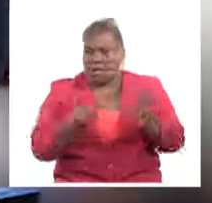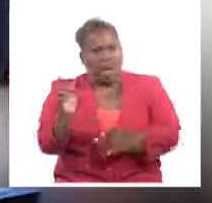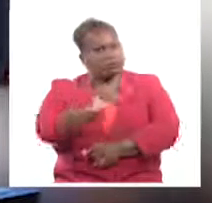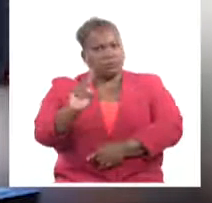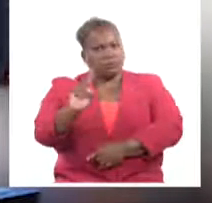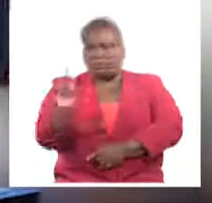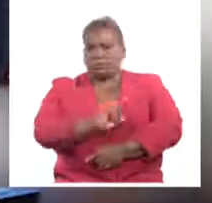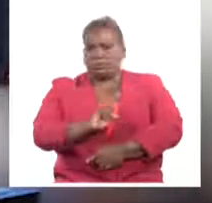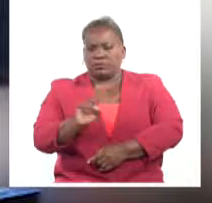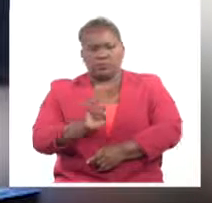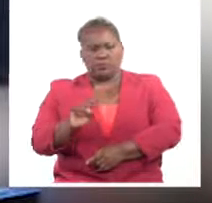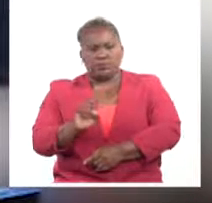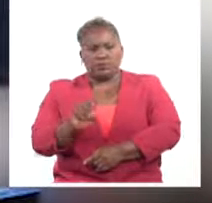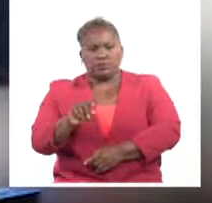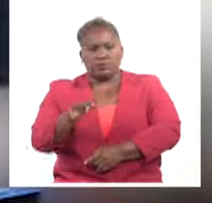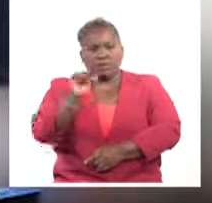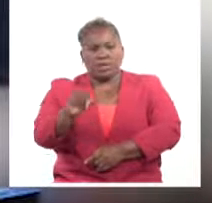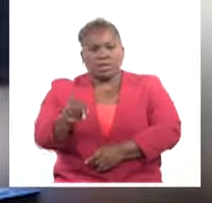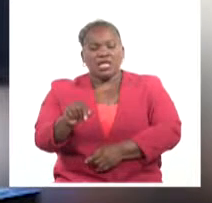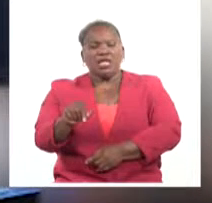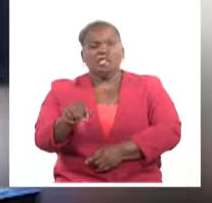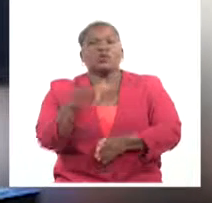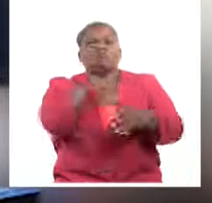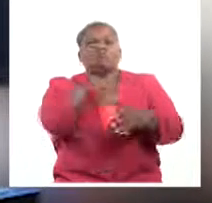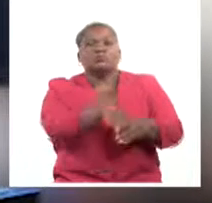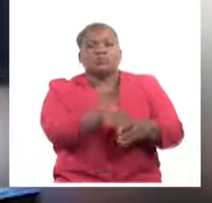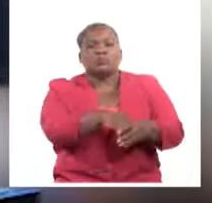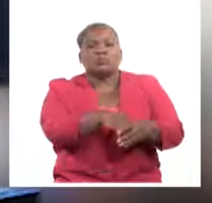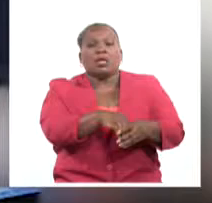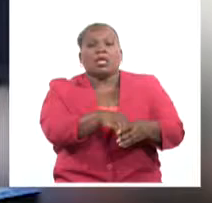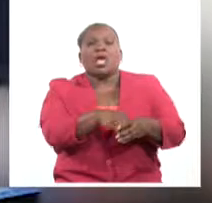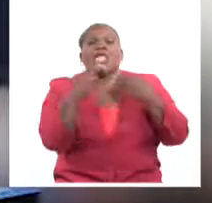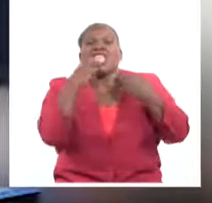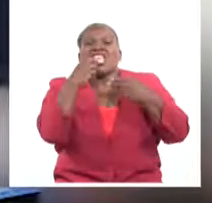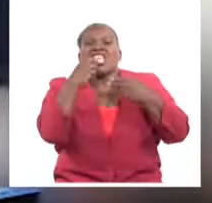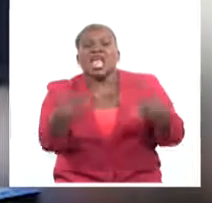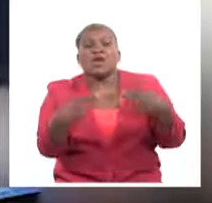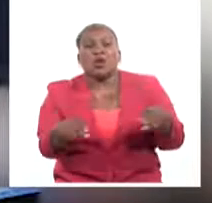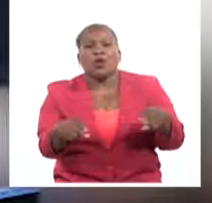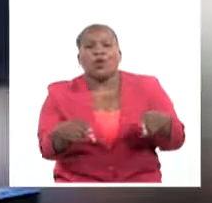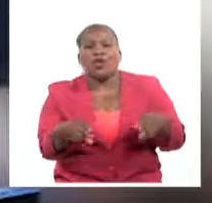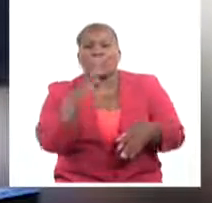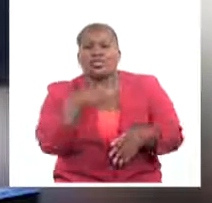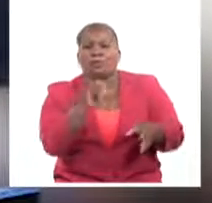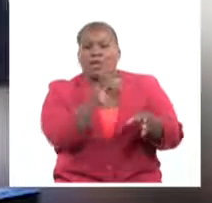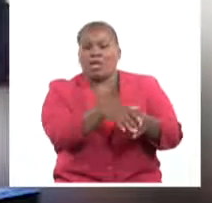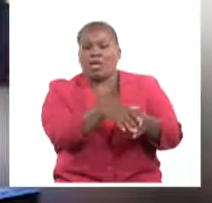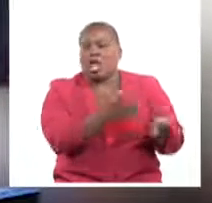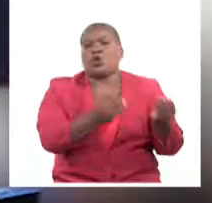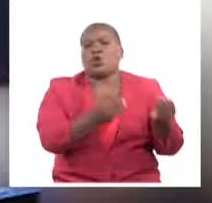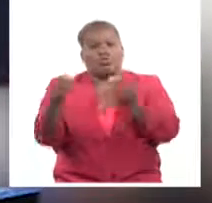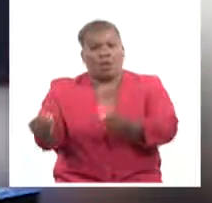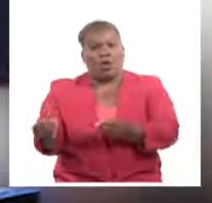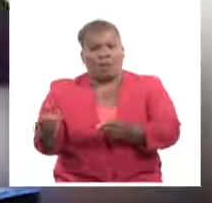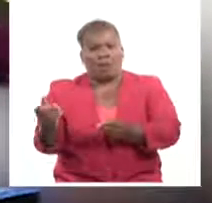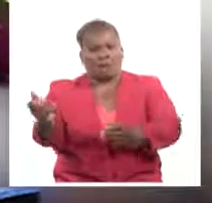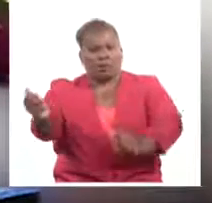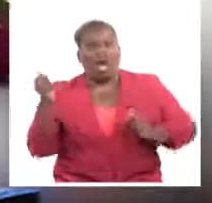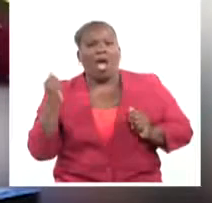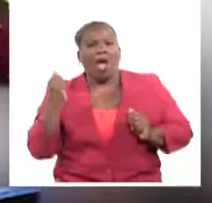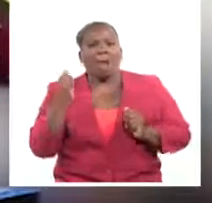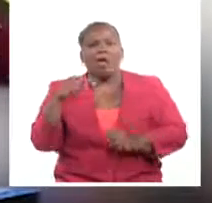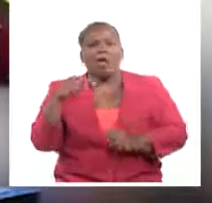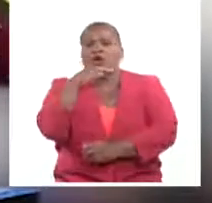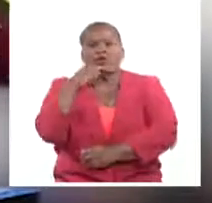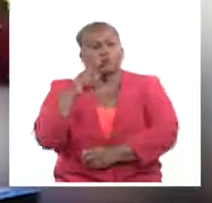Y así quedara eso como chatarra en Colombia, no entregábamos las armas rusas para que se llevaran eso a Ucrania a seguir